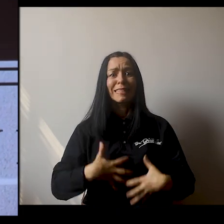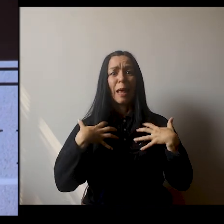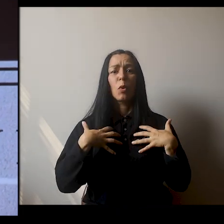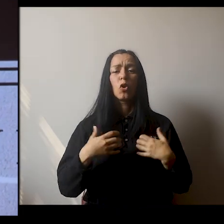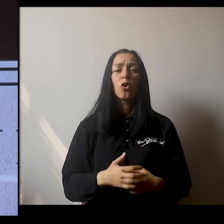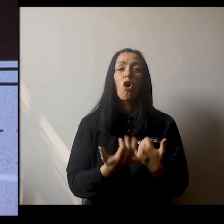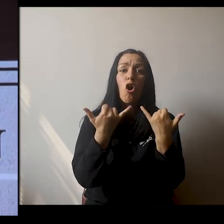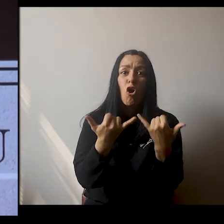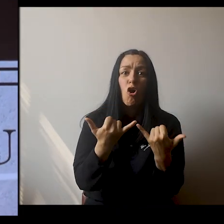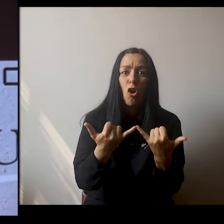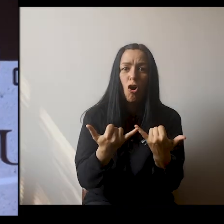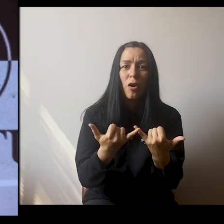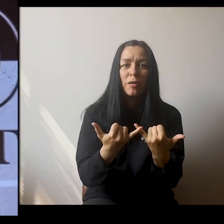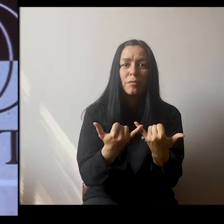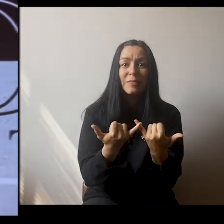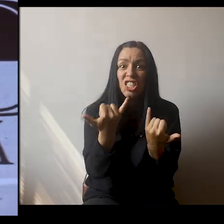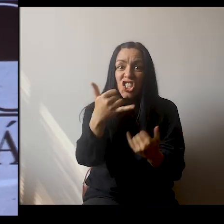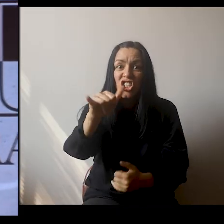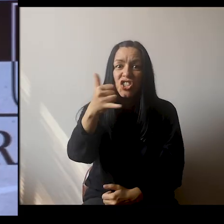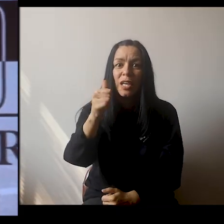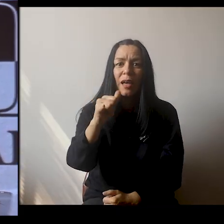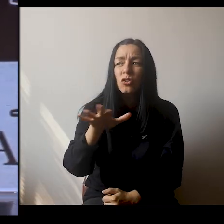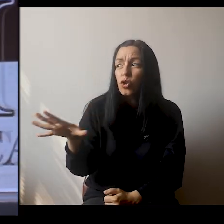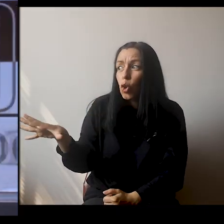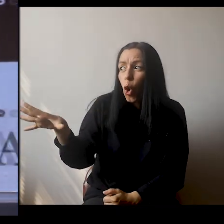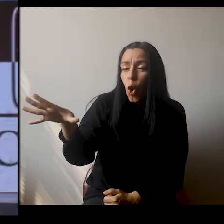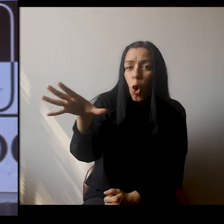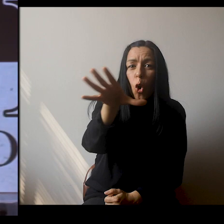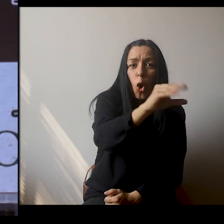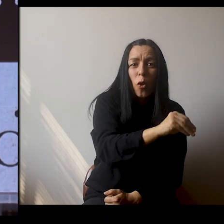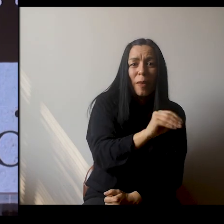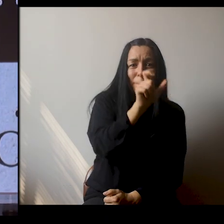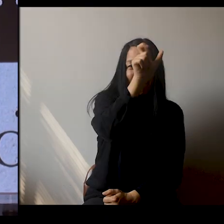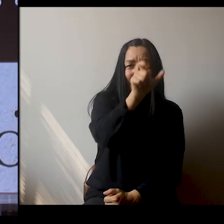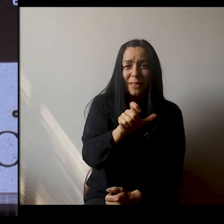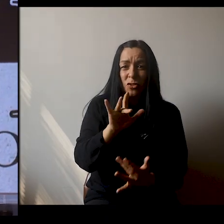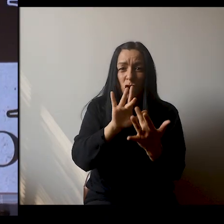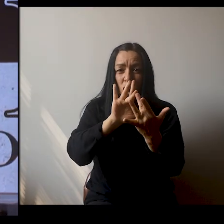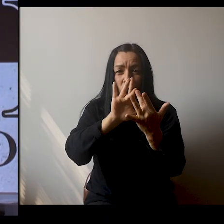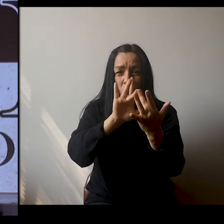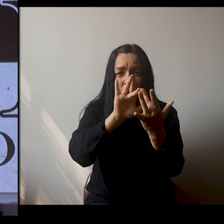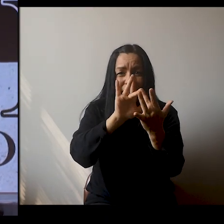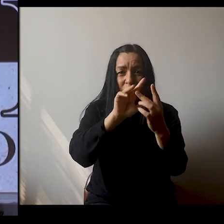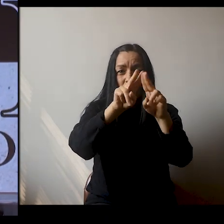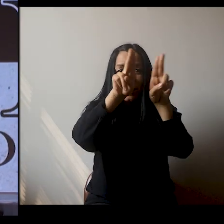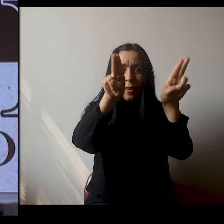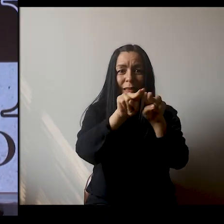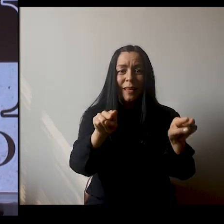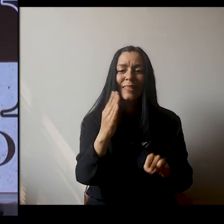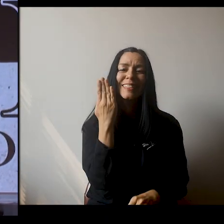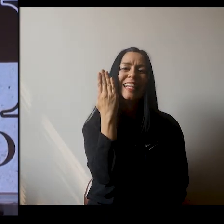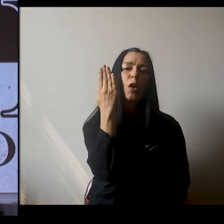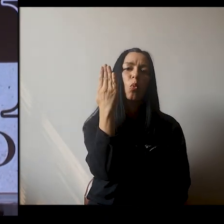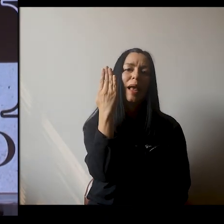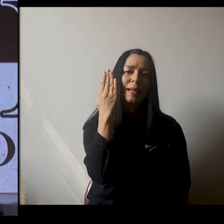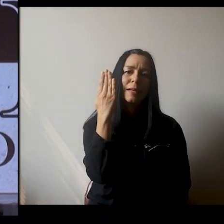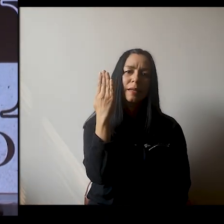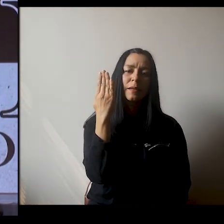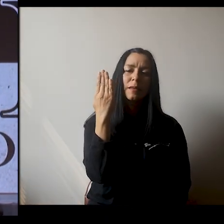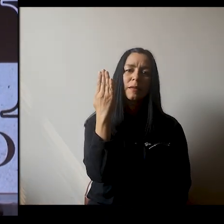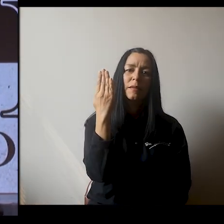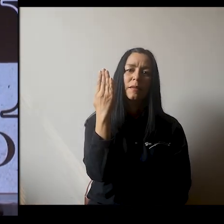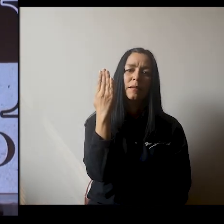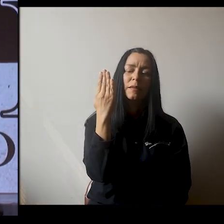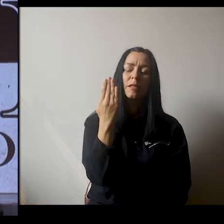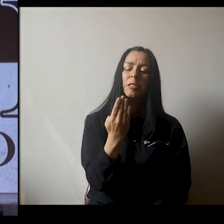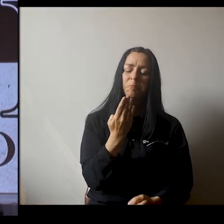temor. Y quiero que en este preciso momento, todos los que estamos acá, los 6,000 conectados, saquen